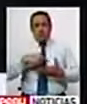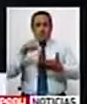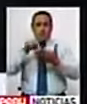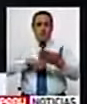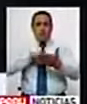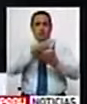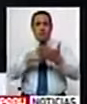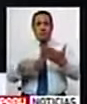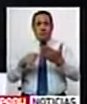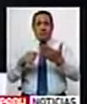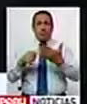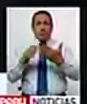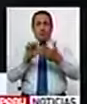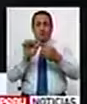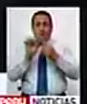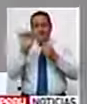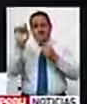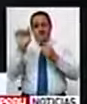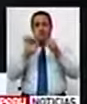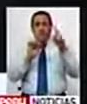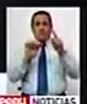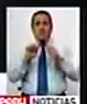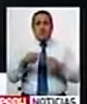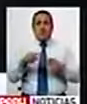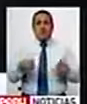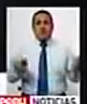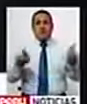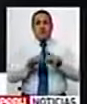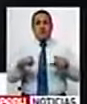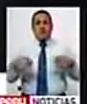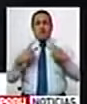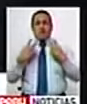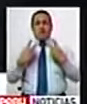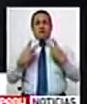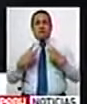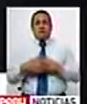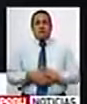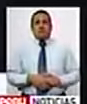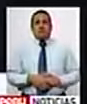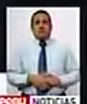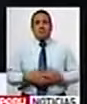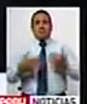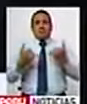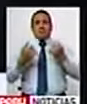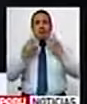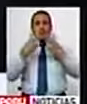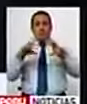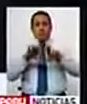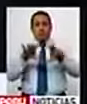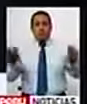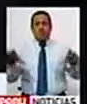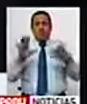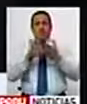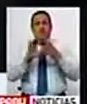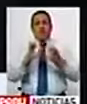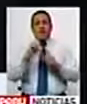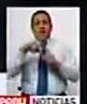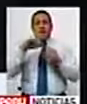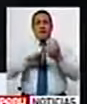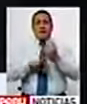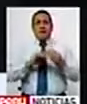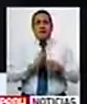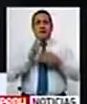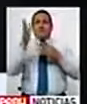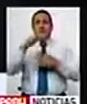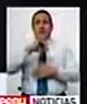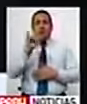marcó se salía del recuadro. Este voto se pone en un sobre lacrado y se va con el acta al